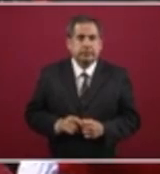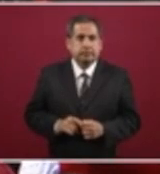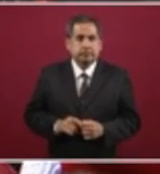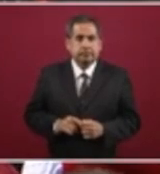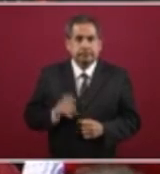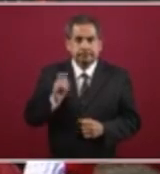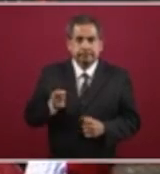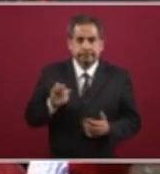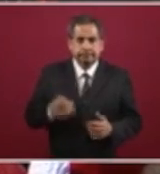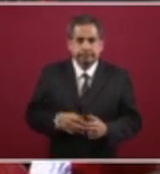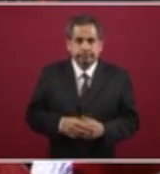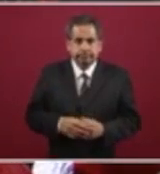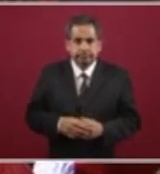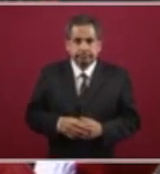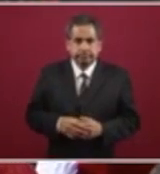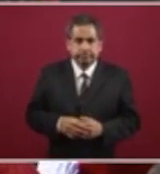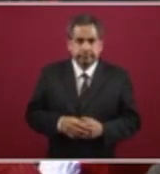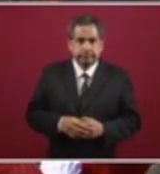se